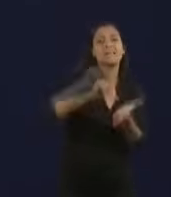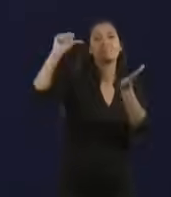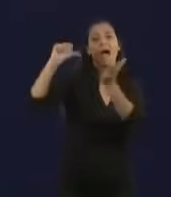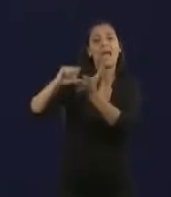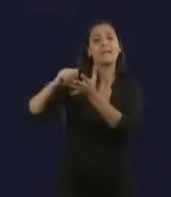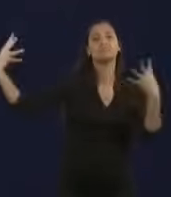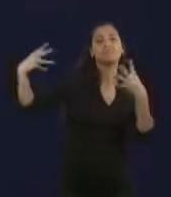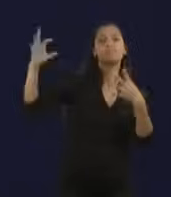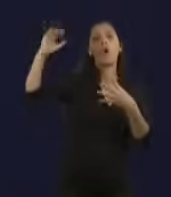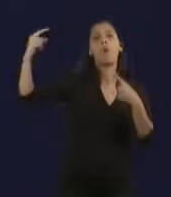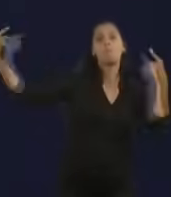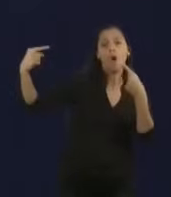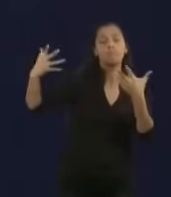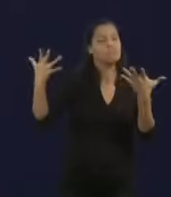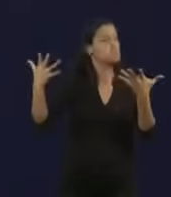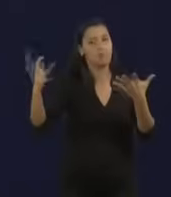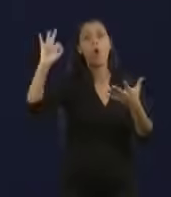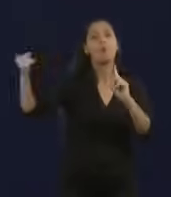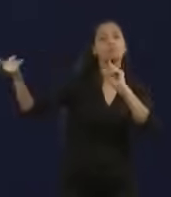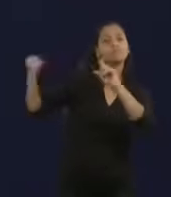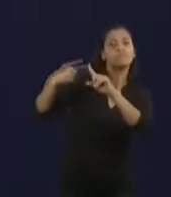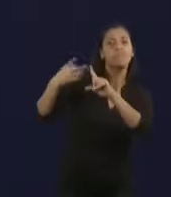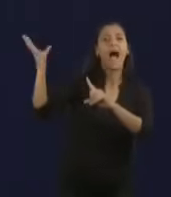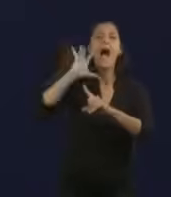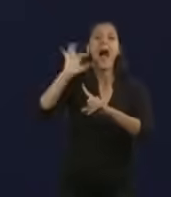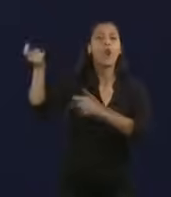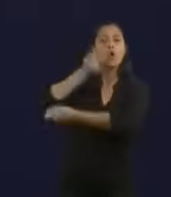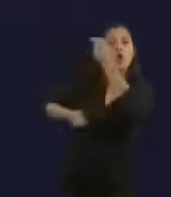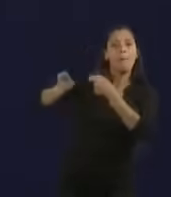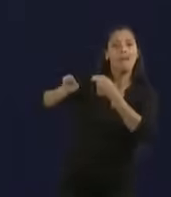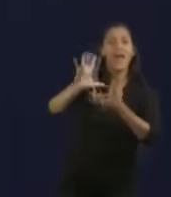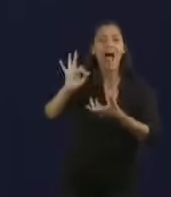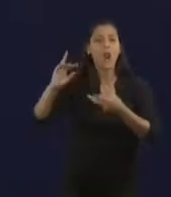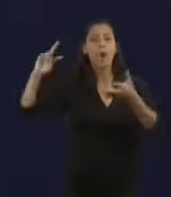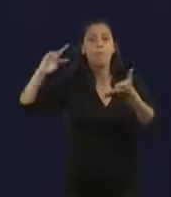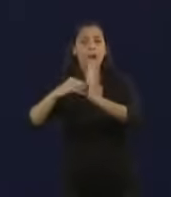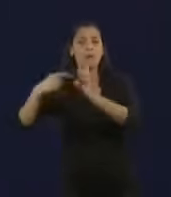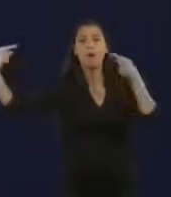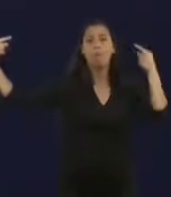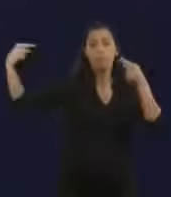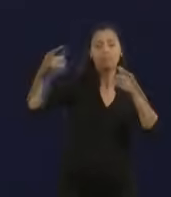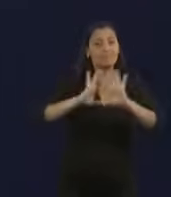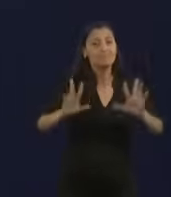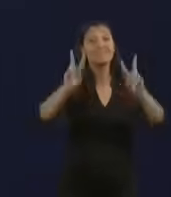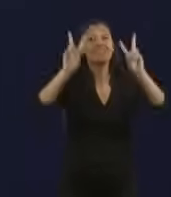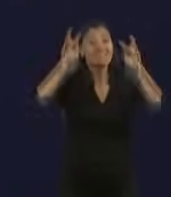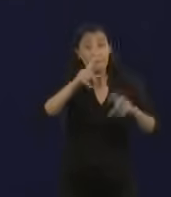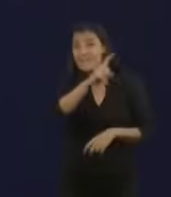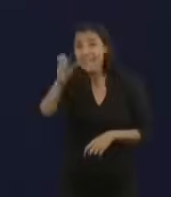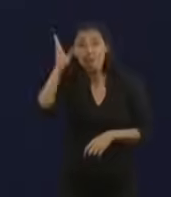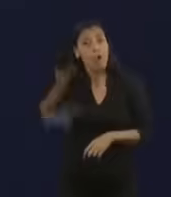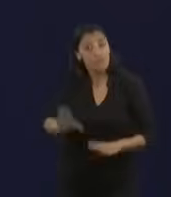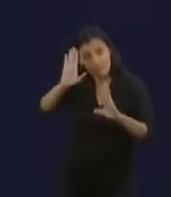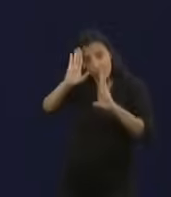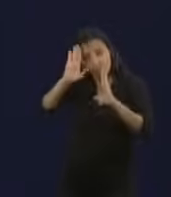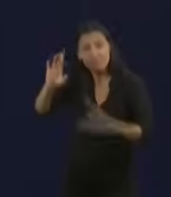diplomática ni de relaciones comerciales ni de ninguna otra índole que escape estrictamente una cuestión de el debate de las